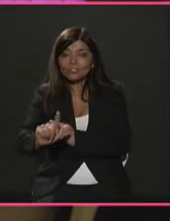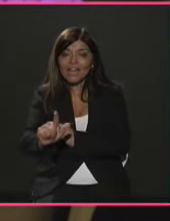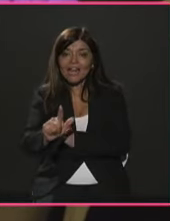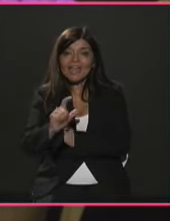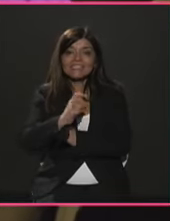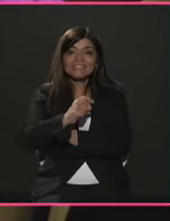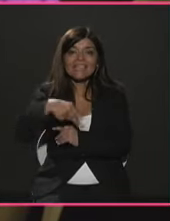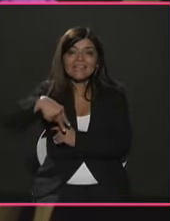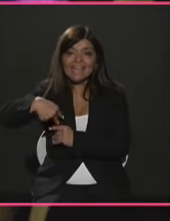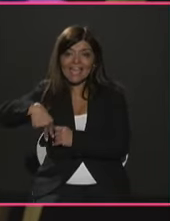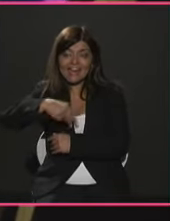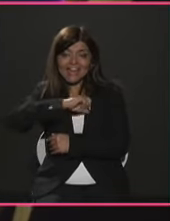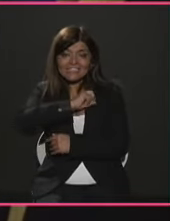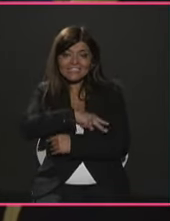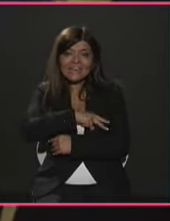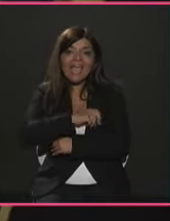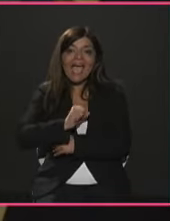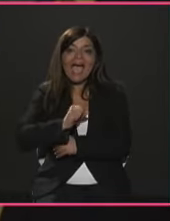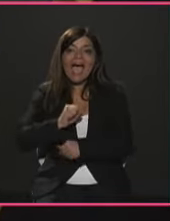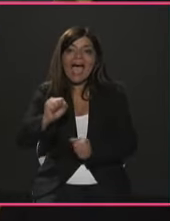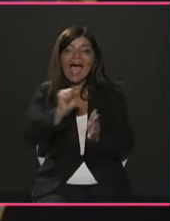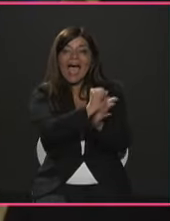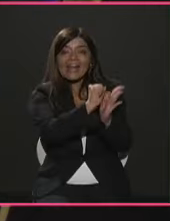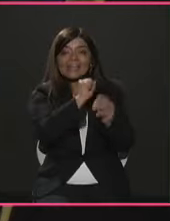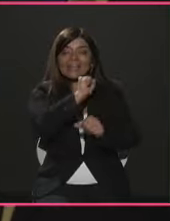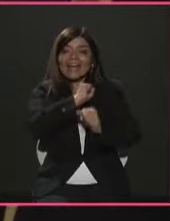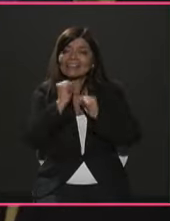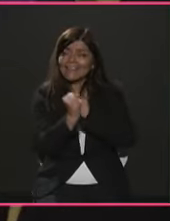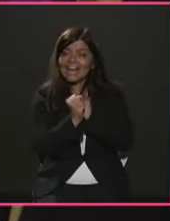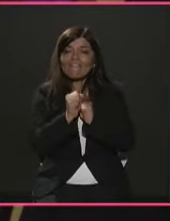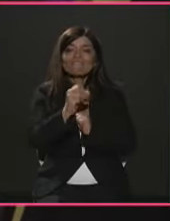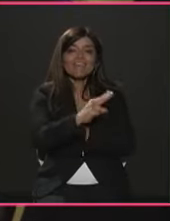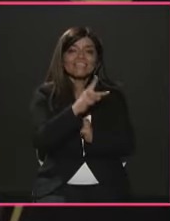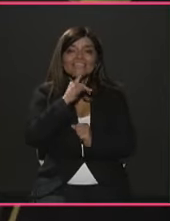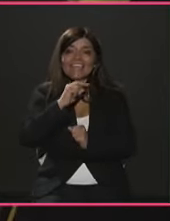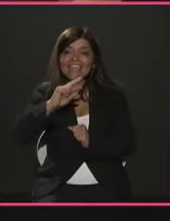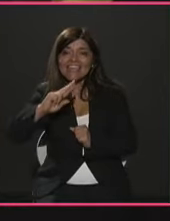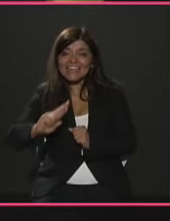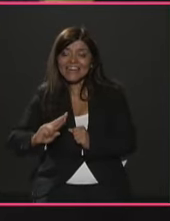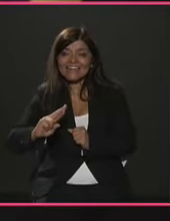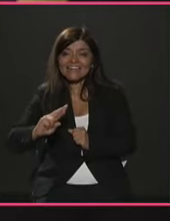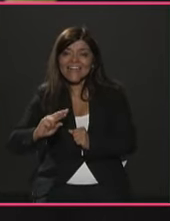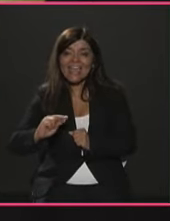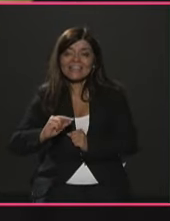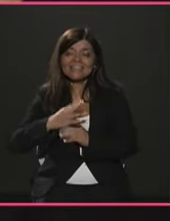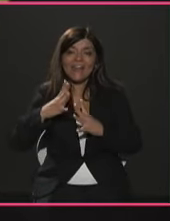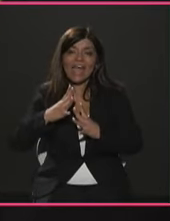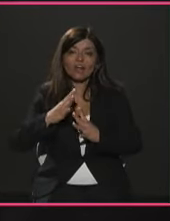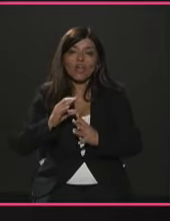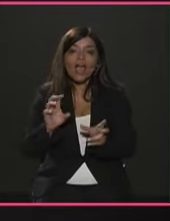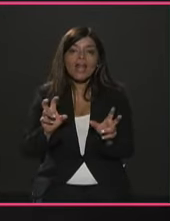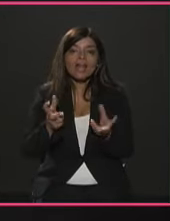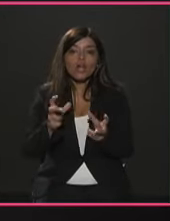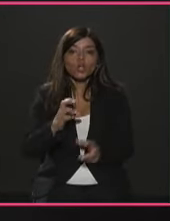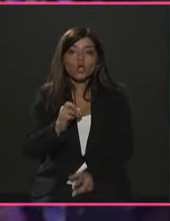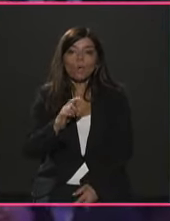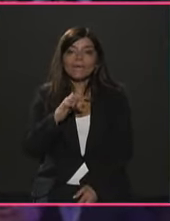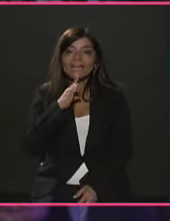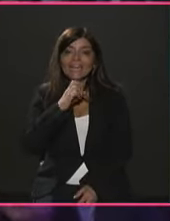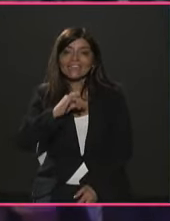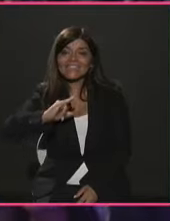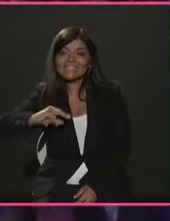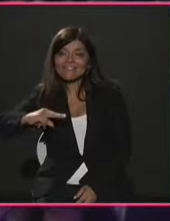CNN Chile arcat btr claro y también Cooperativa y el